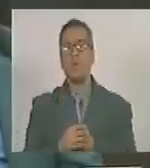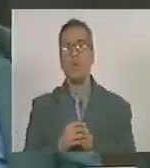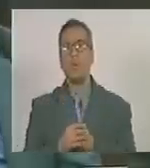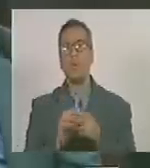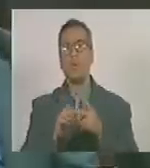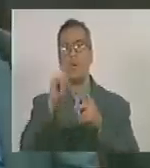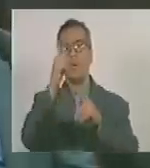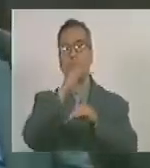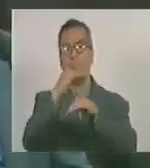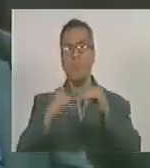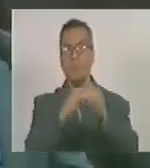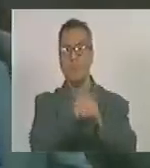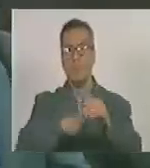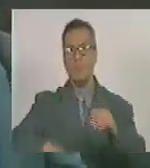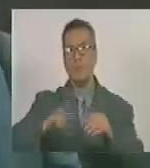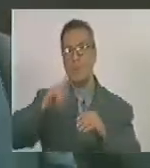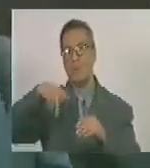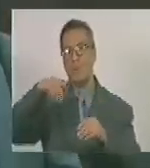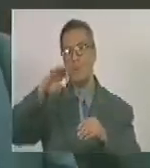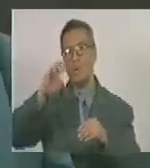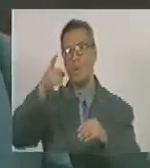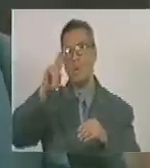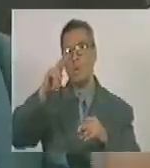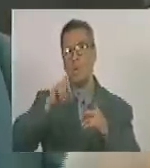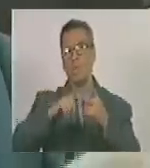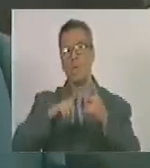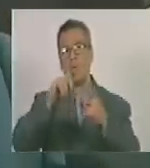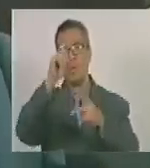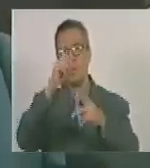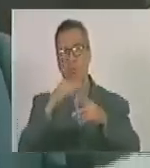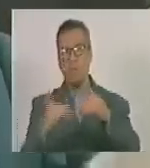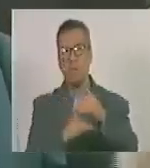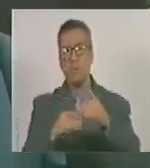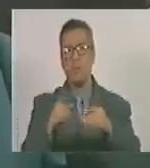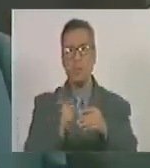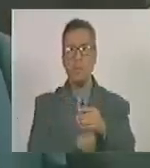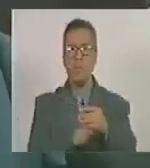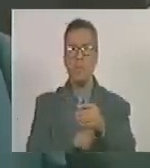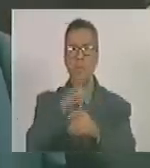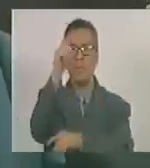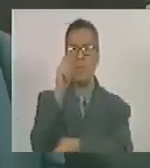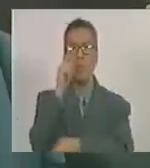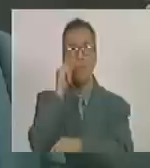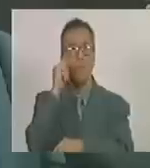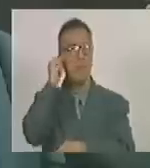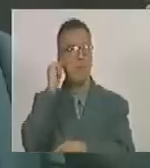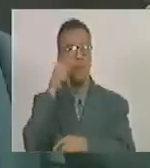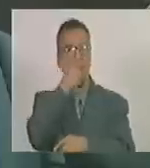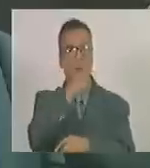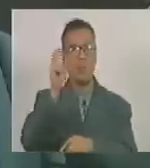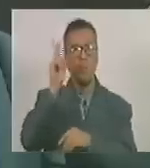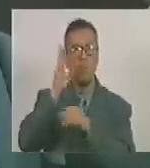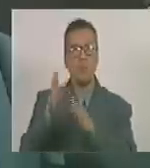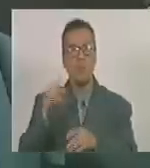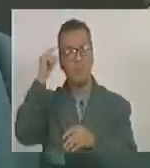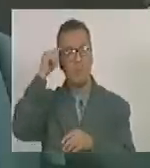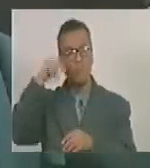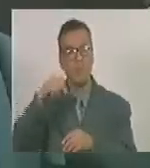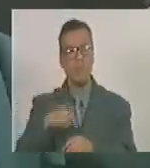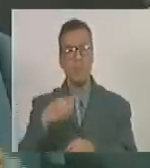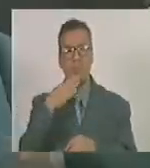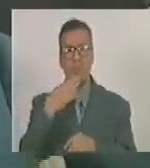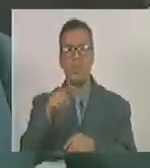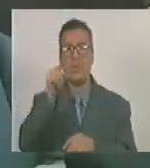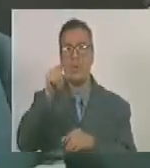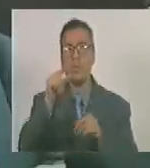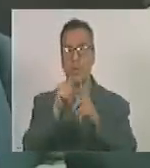primer vicepresidente Pedro Infante y segunda vicepresidenta, hermanos diputados, pueblo de Venezuela. Hoy pedimos